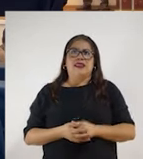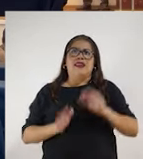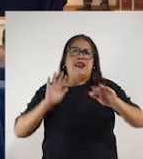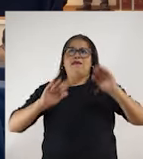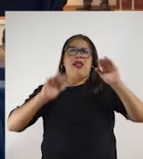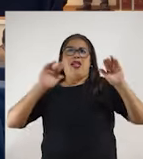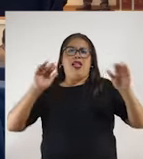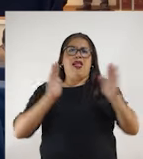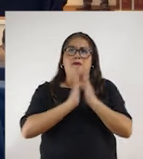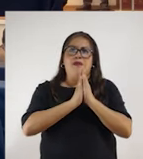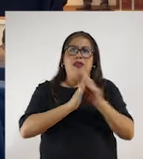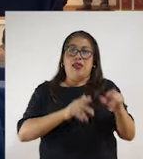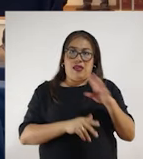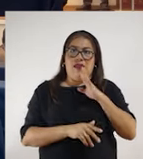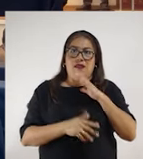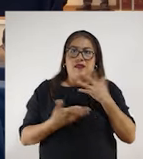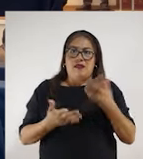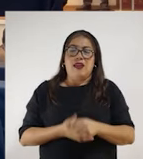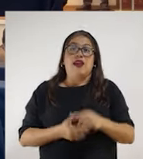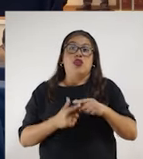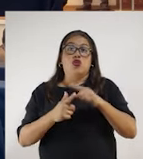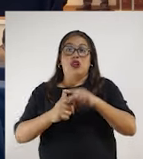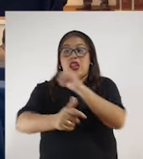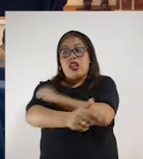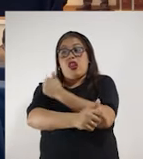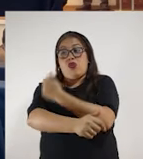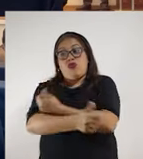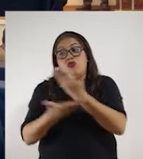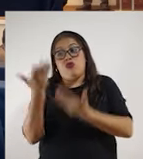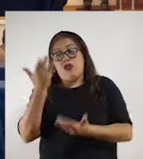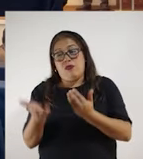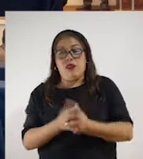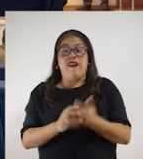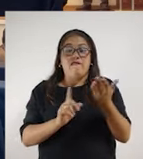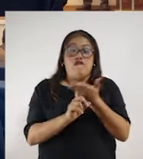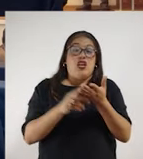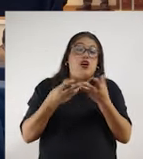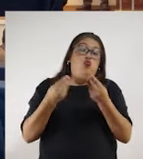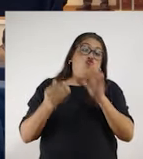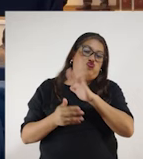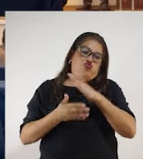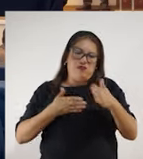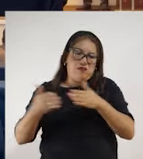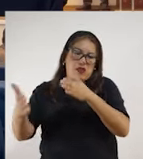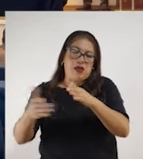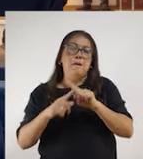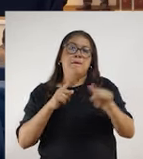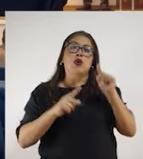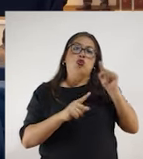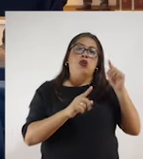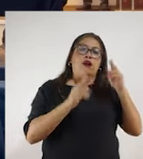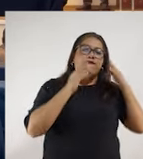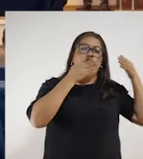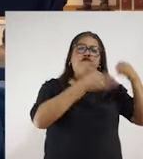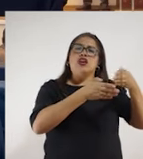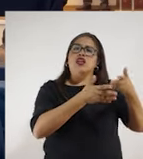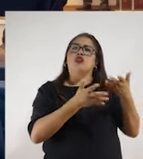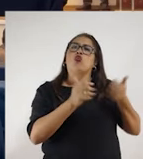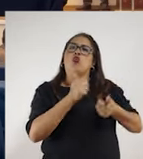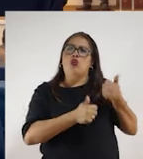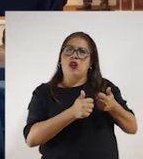Y aunque a los funcionarios nos pueda afectar las formas, uno tiene que poner el énfasis en el